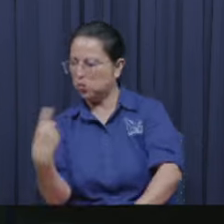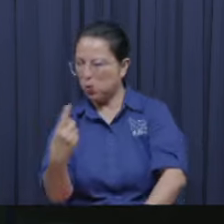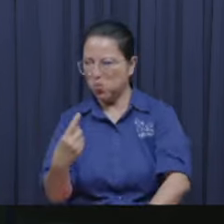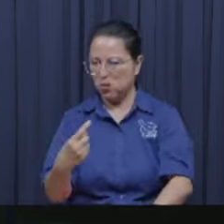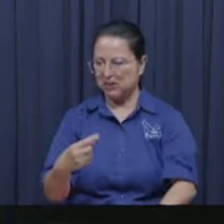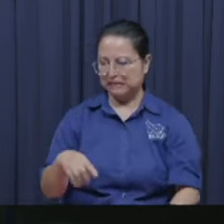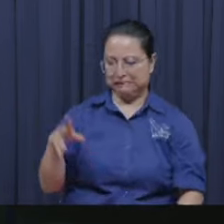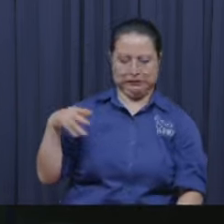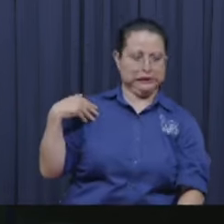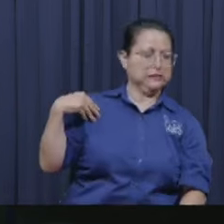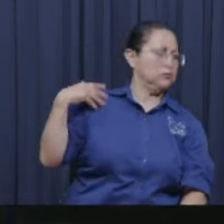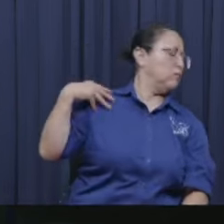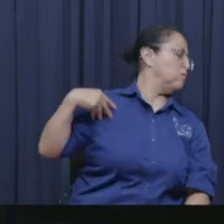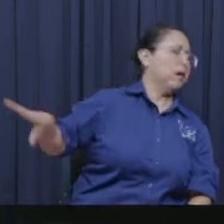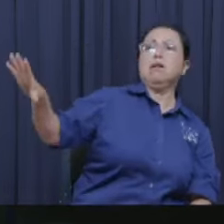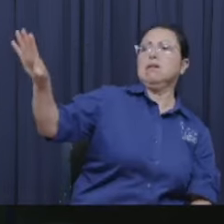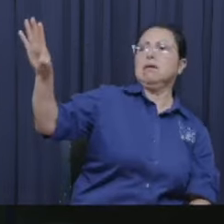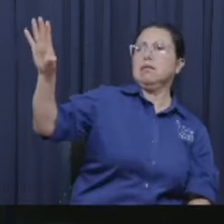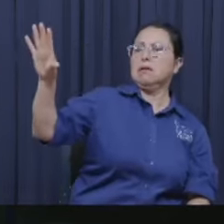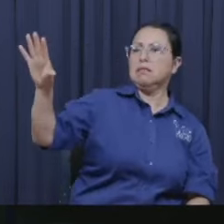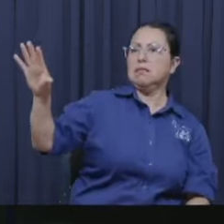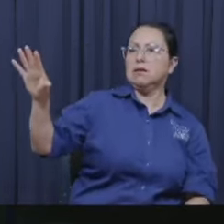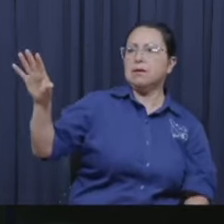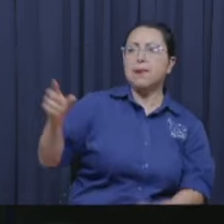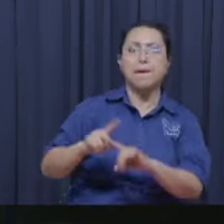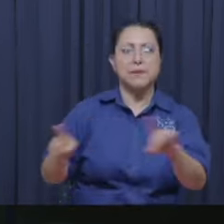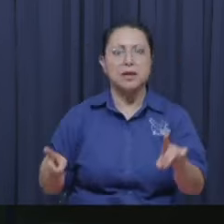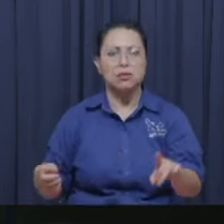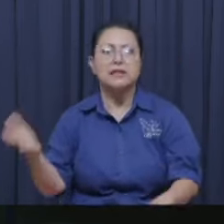haberlo menospreciado todo, volvió en sí.